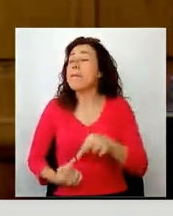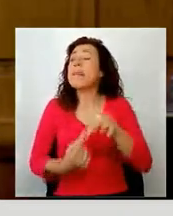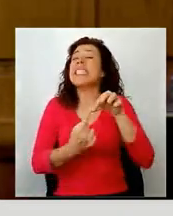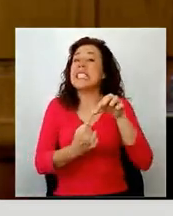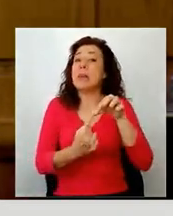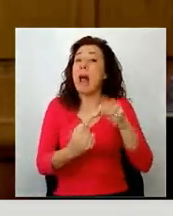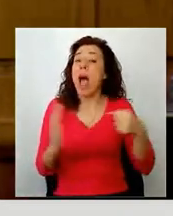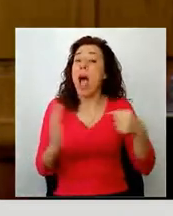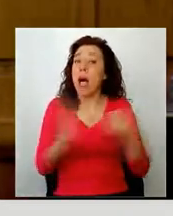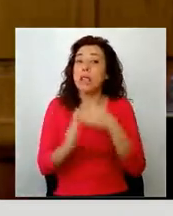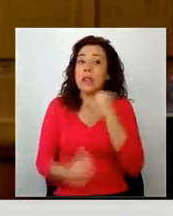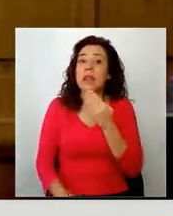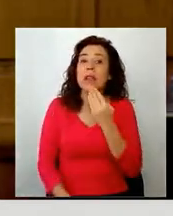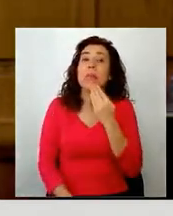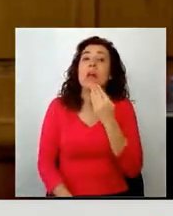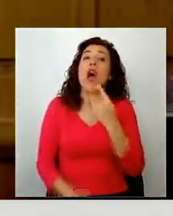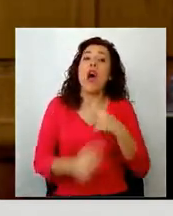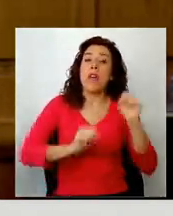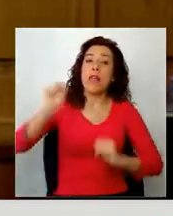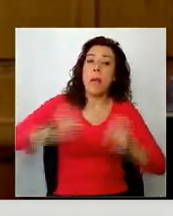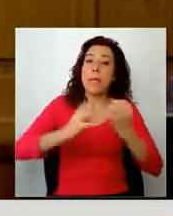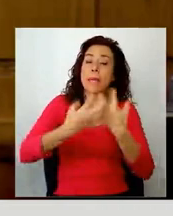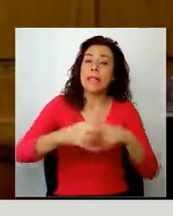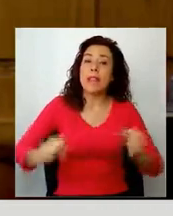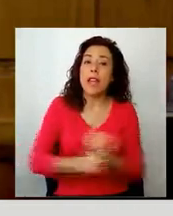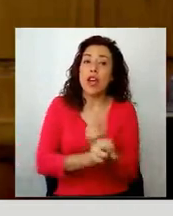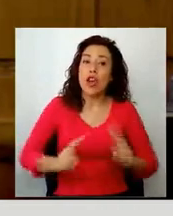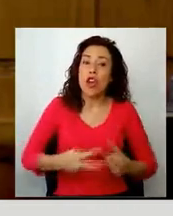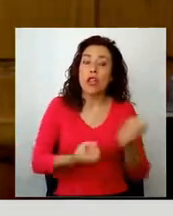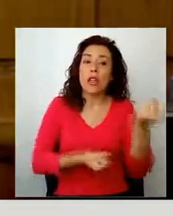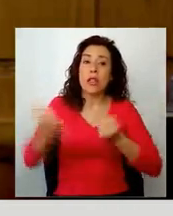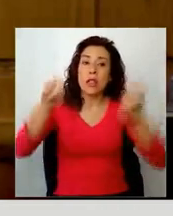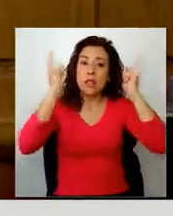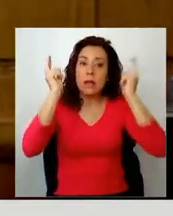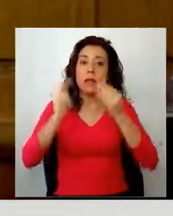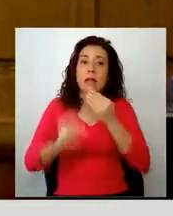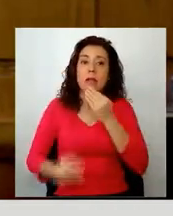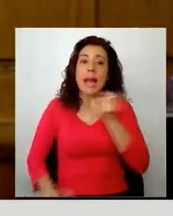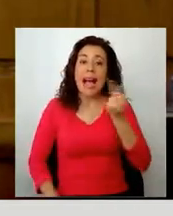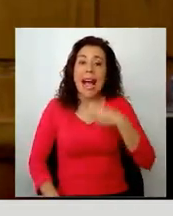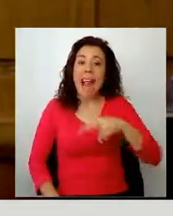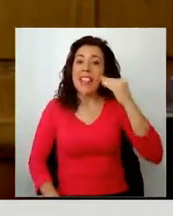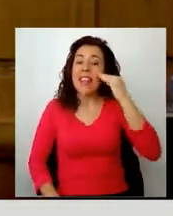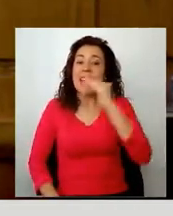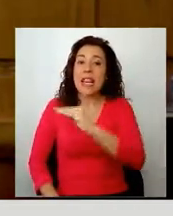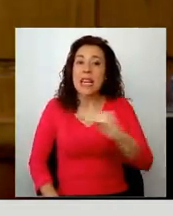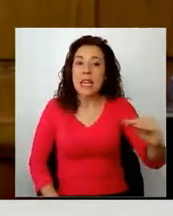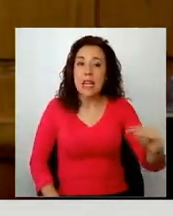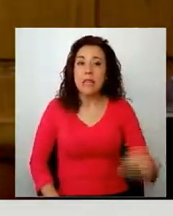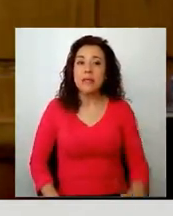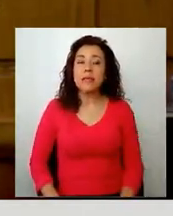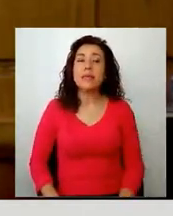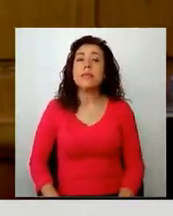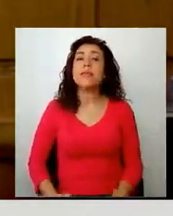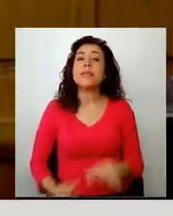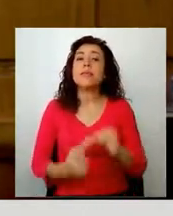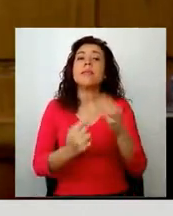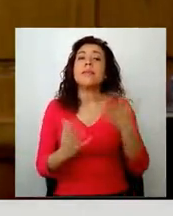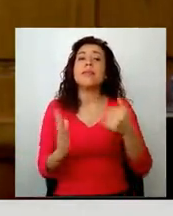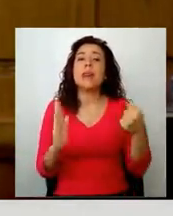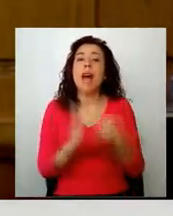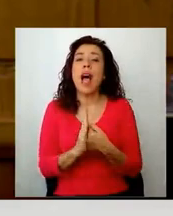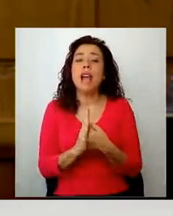en construcción también en transporte público Incluso en Jardines infantiles y la gran mayoría han sido accidentes perfectamente